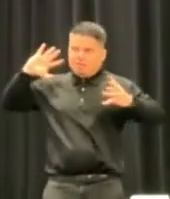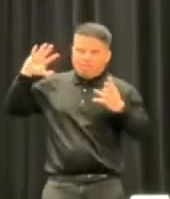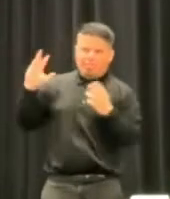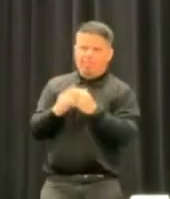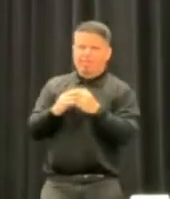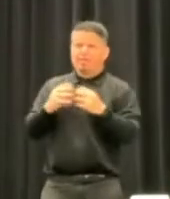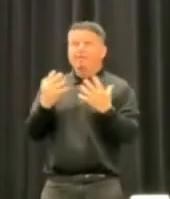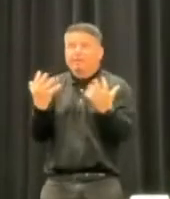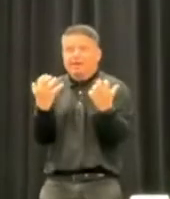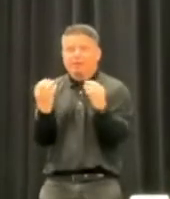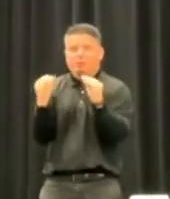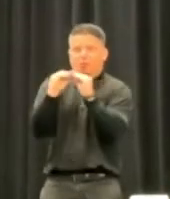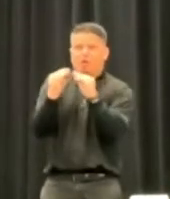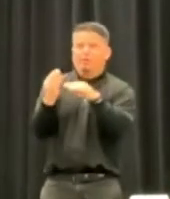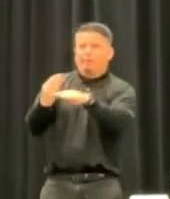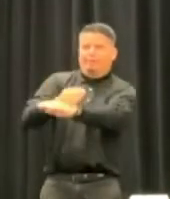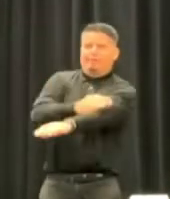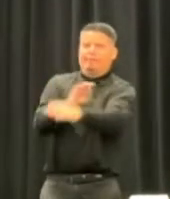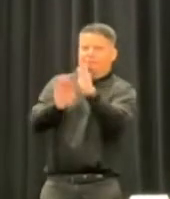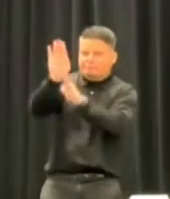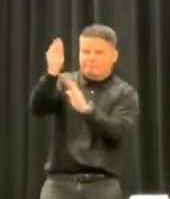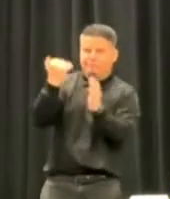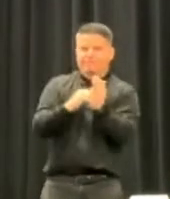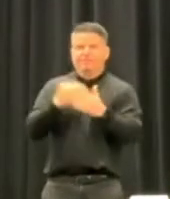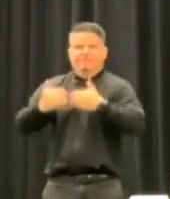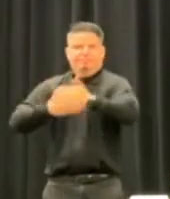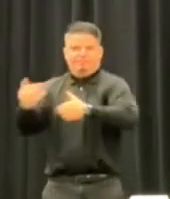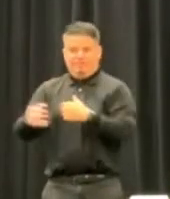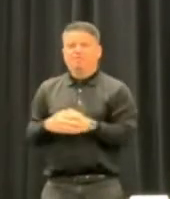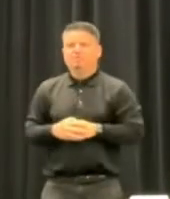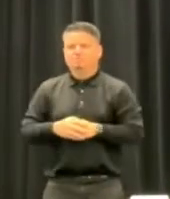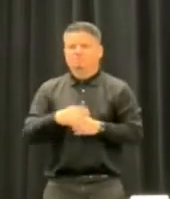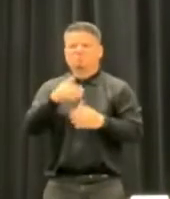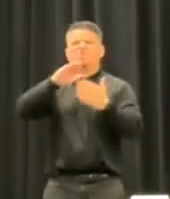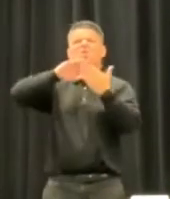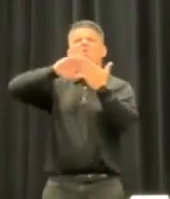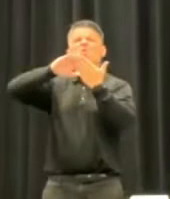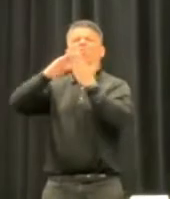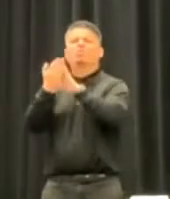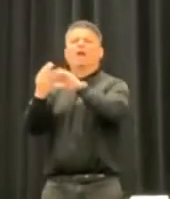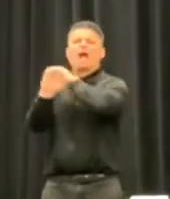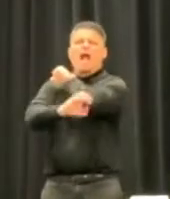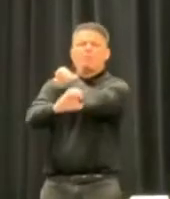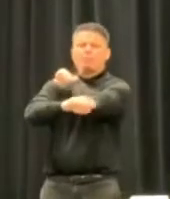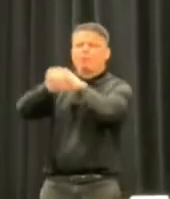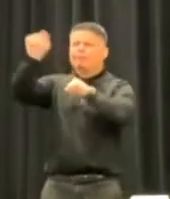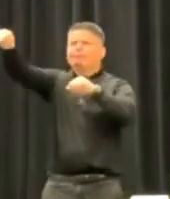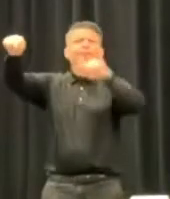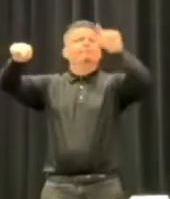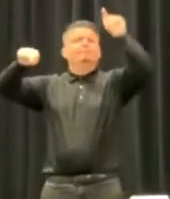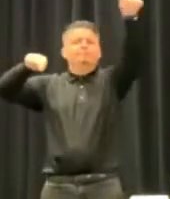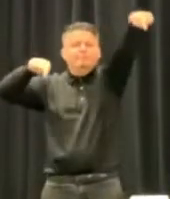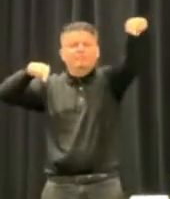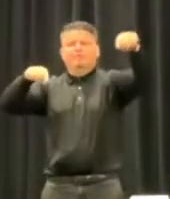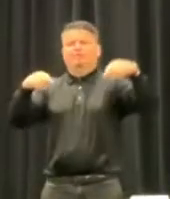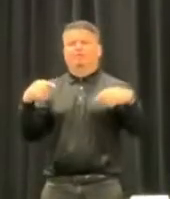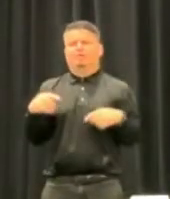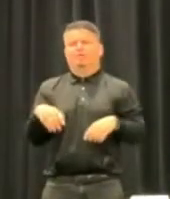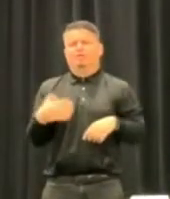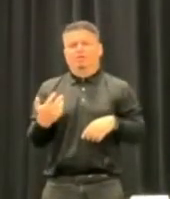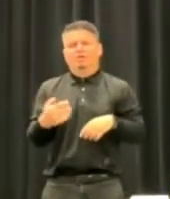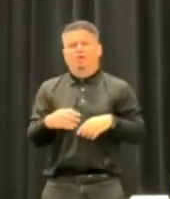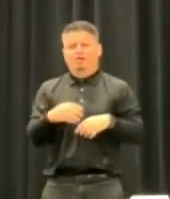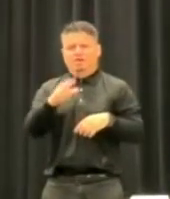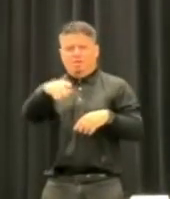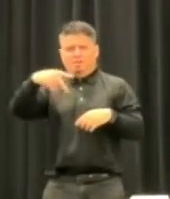en nuestras áreas en nuestras áreas rurales y central así que esto va a ser un impacto